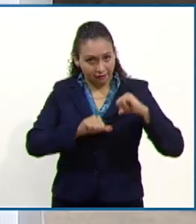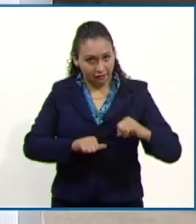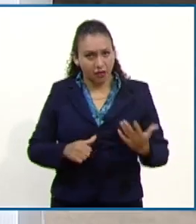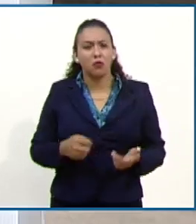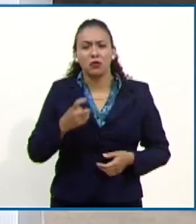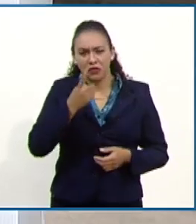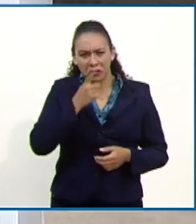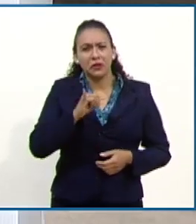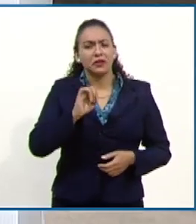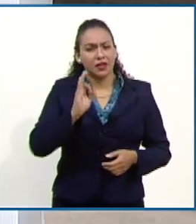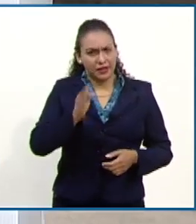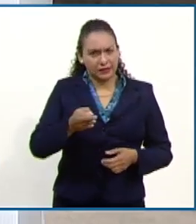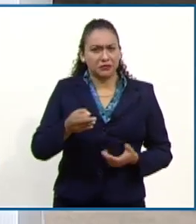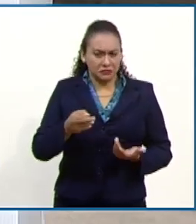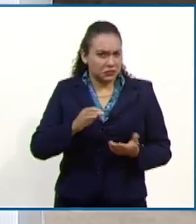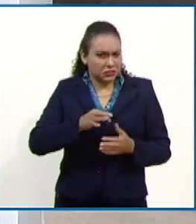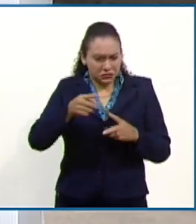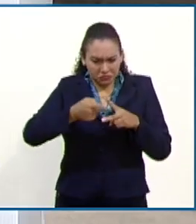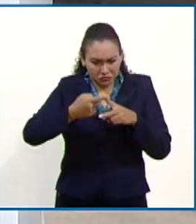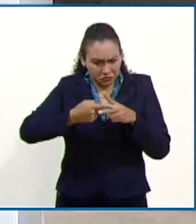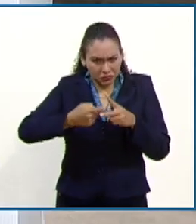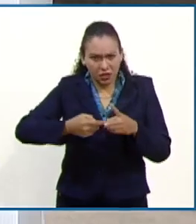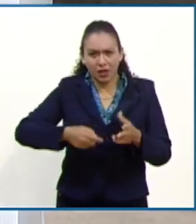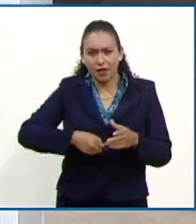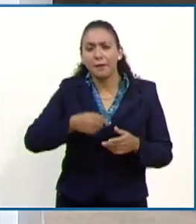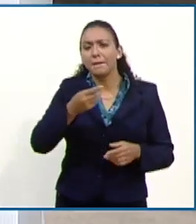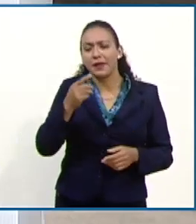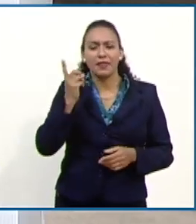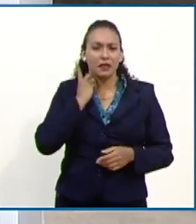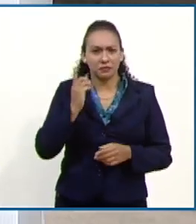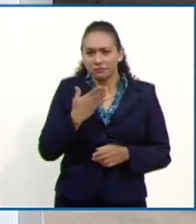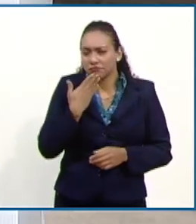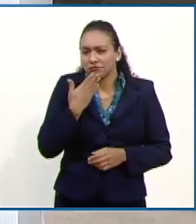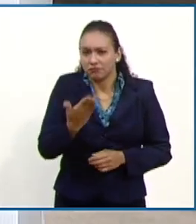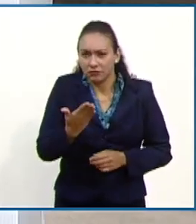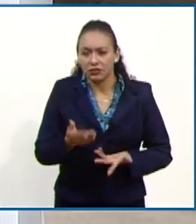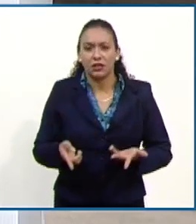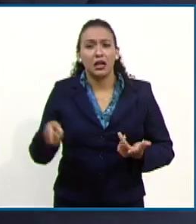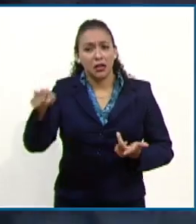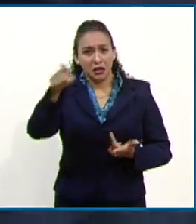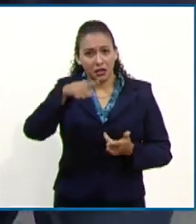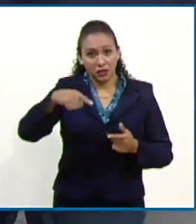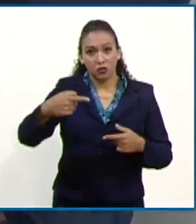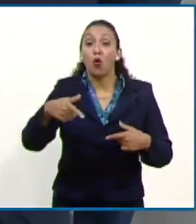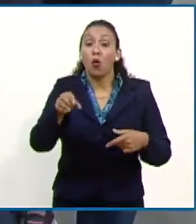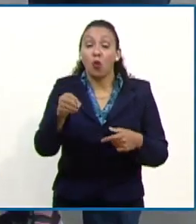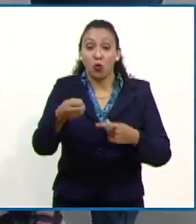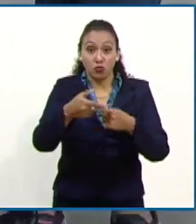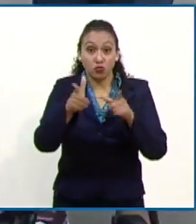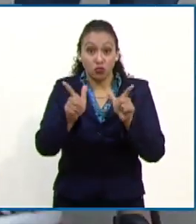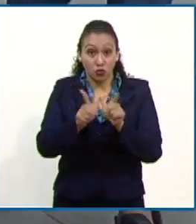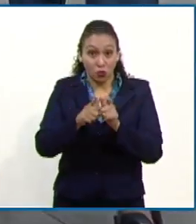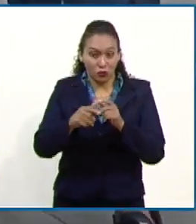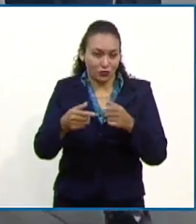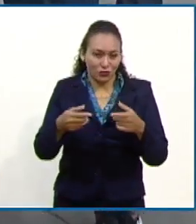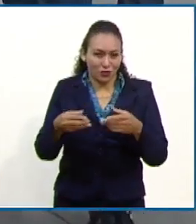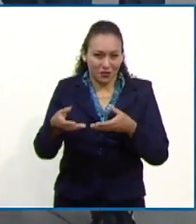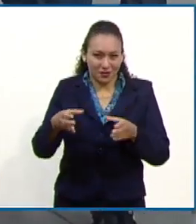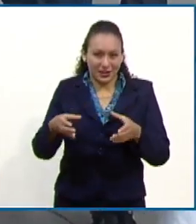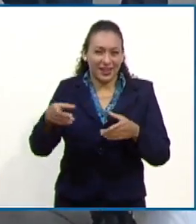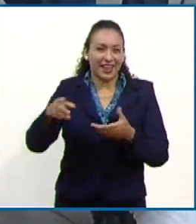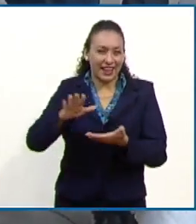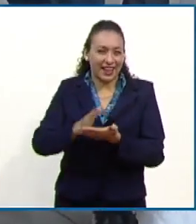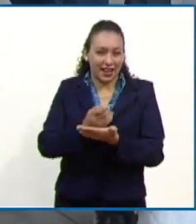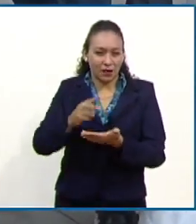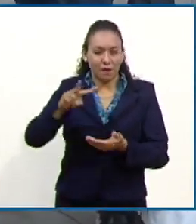de representación proporcional, pues no se afectaron los límites de sobre- y subrepresentación, cuya mayoría la obtuvo el Partido